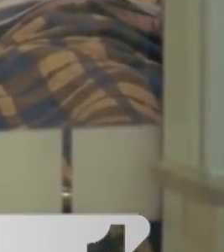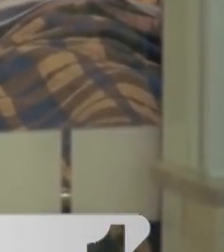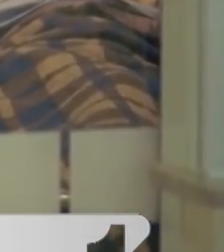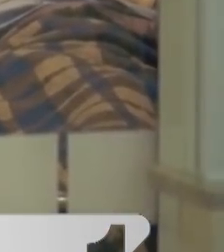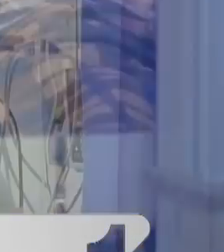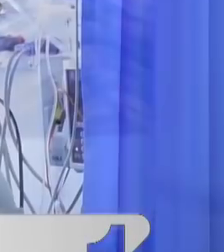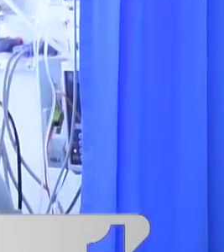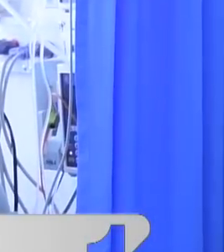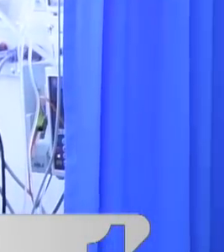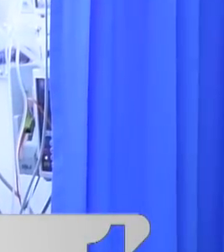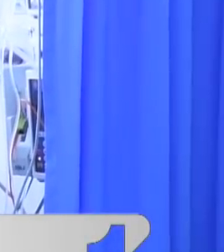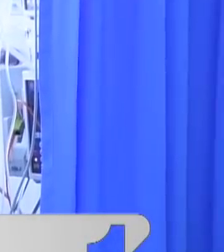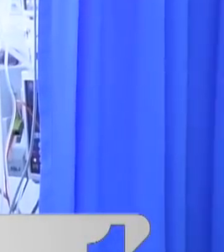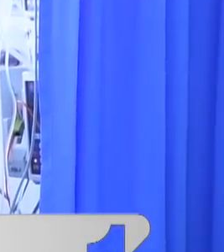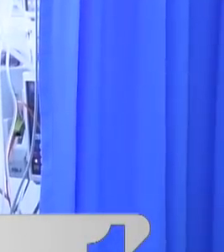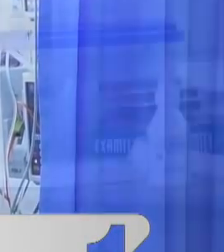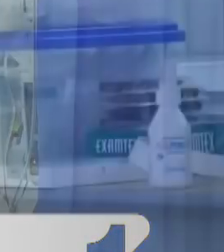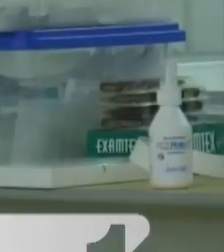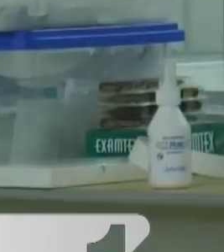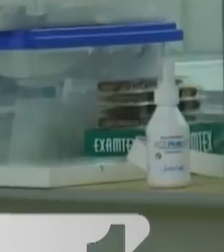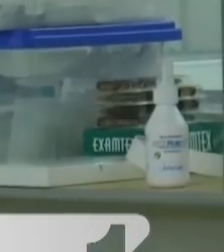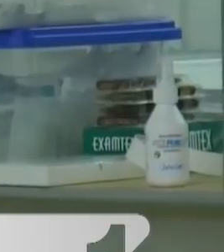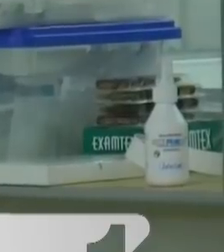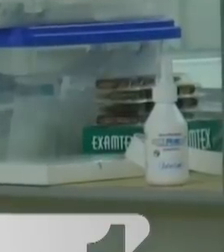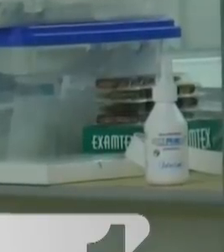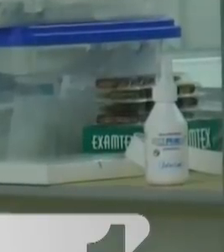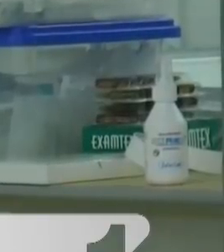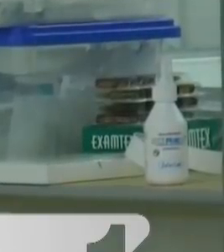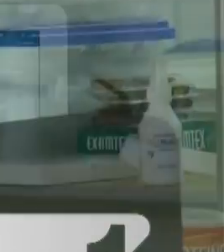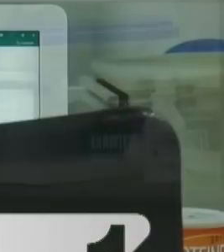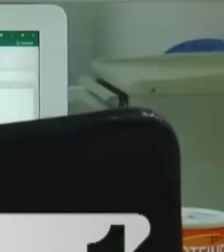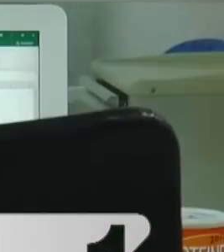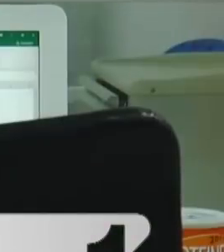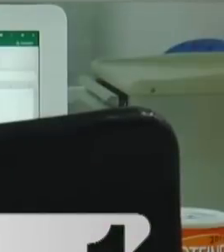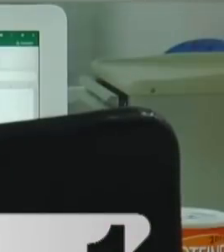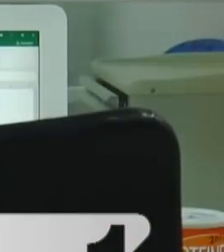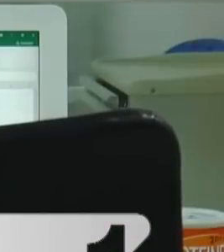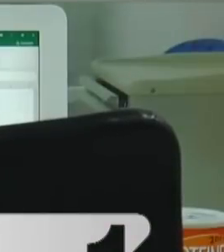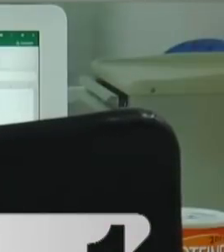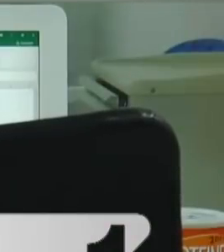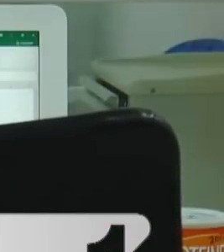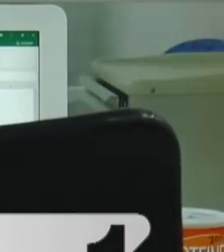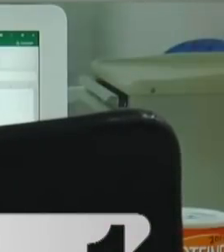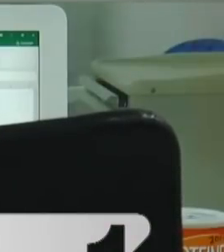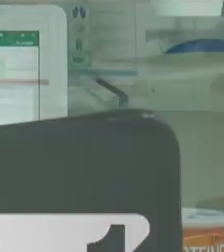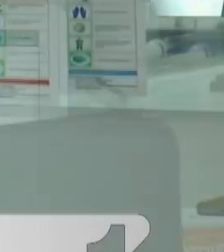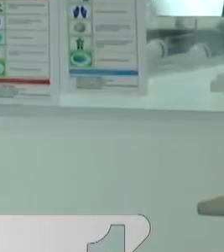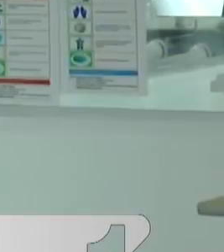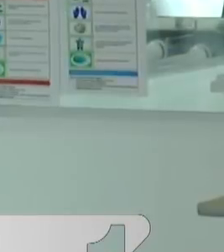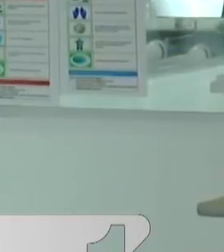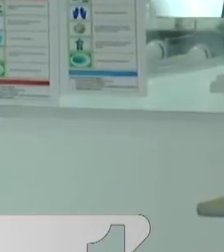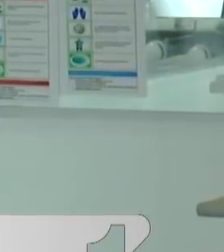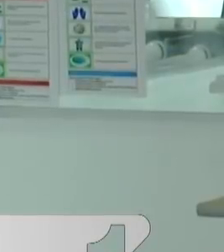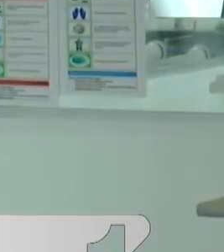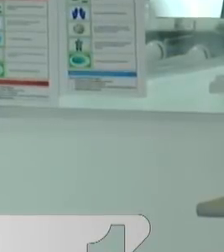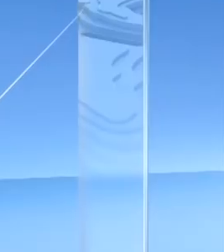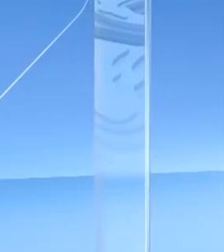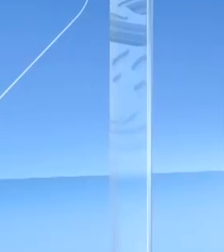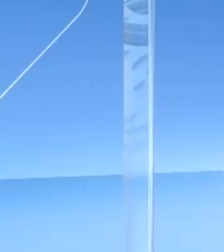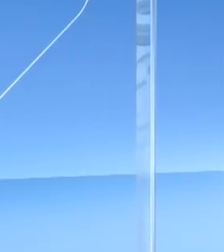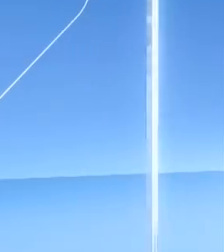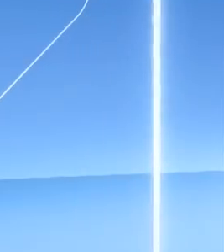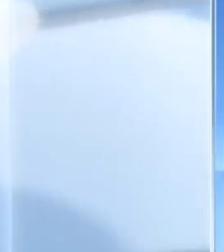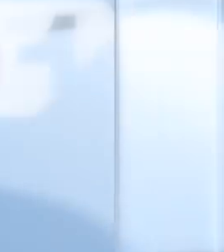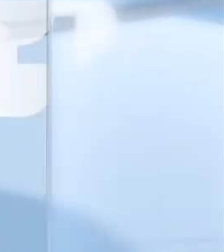a nivel nacional? En Bogotá quedan 88 camas y en Cartagena hay menos de 50 UCIs disponibles.